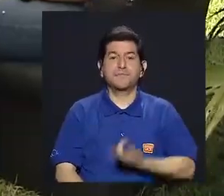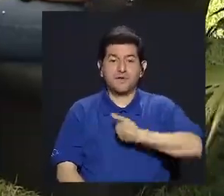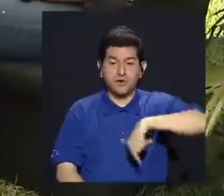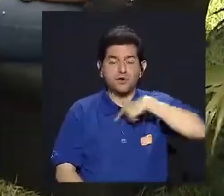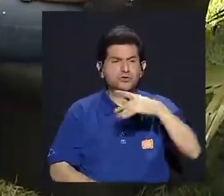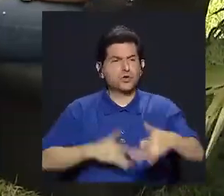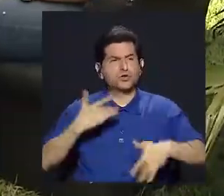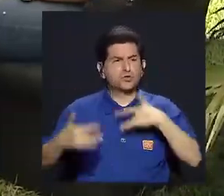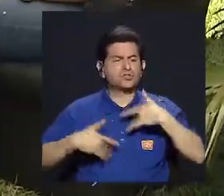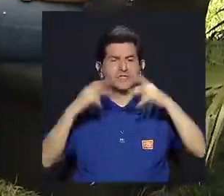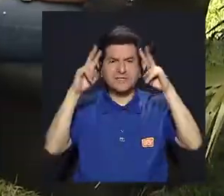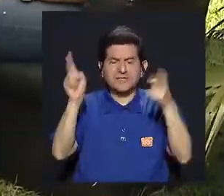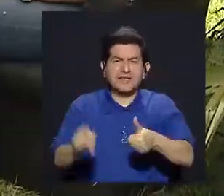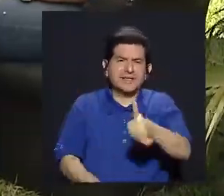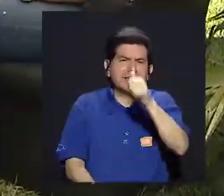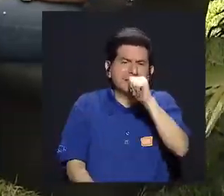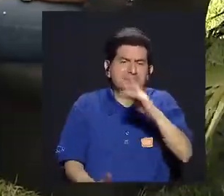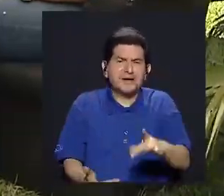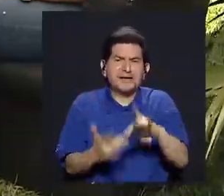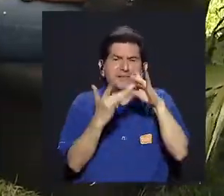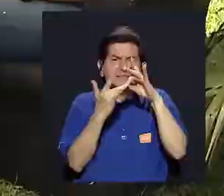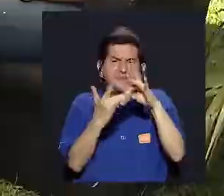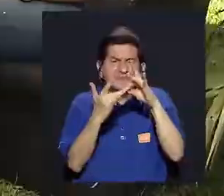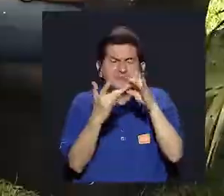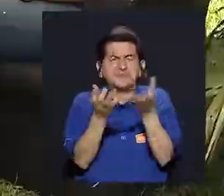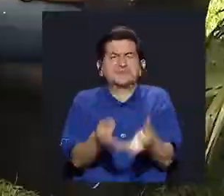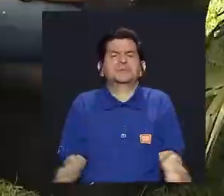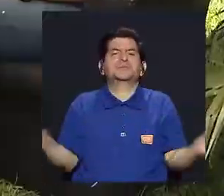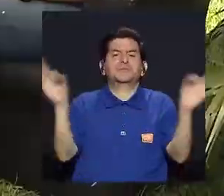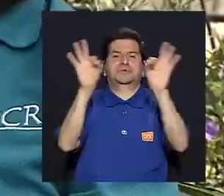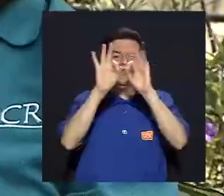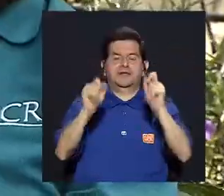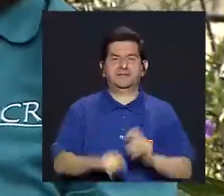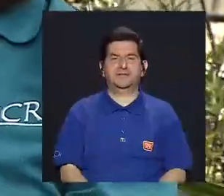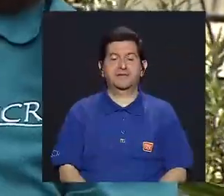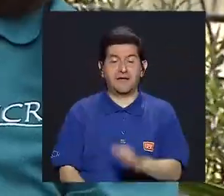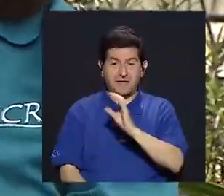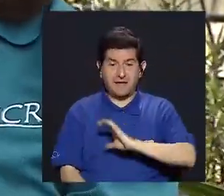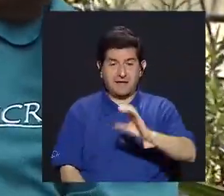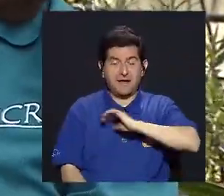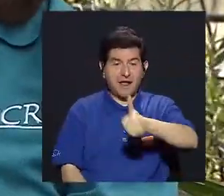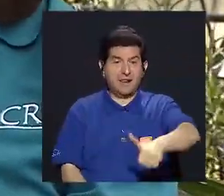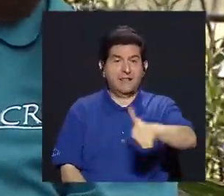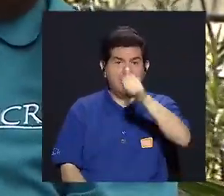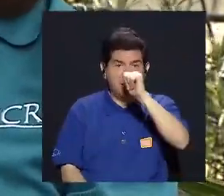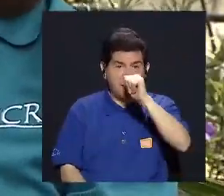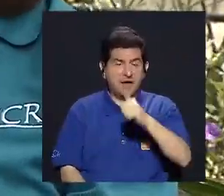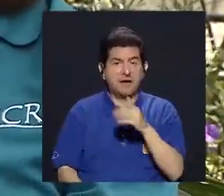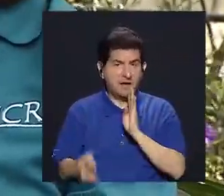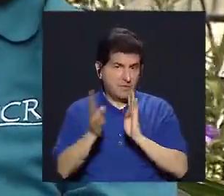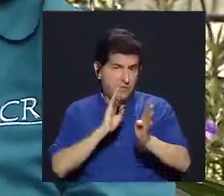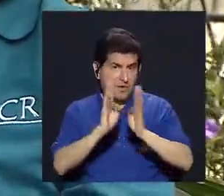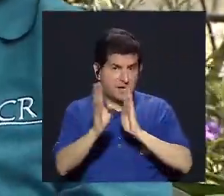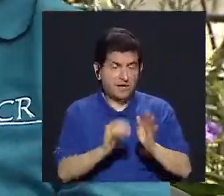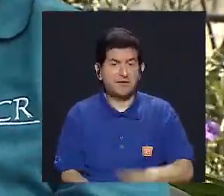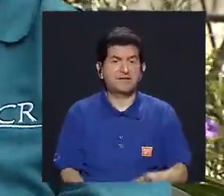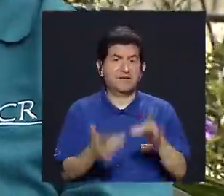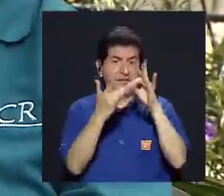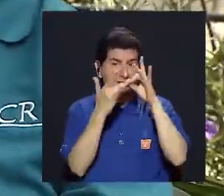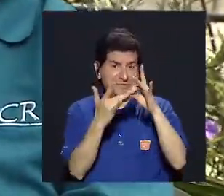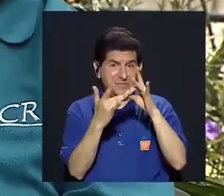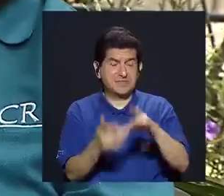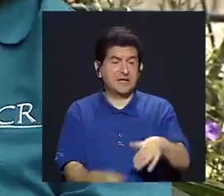hemos sentido que el tema de agua es particularmente muy importante la calidad del recurso hídrico cuando hablamos